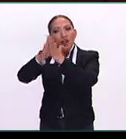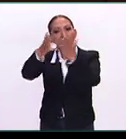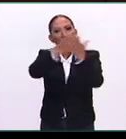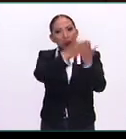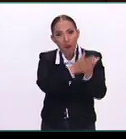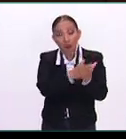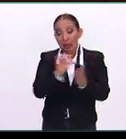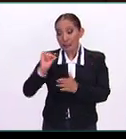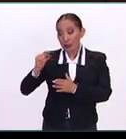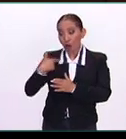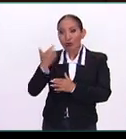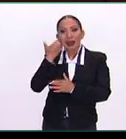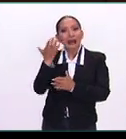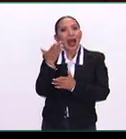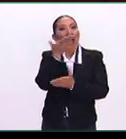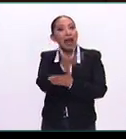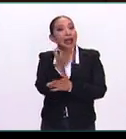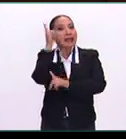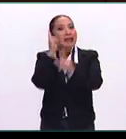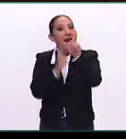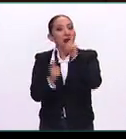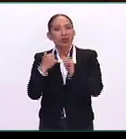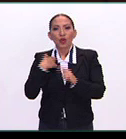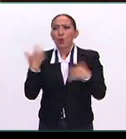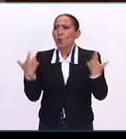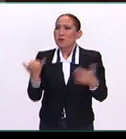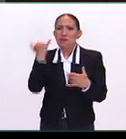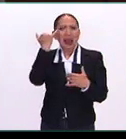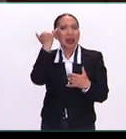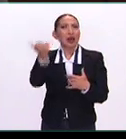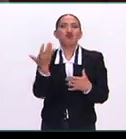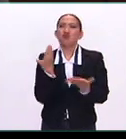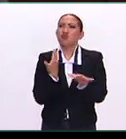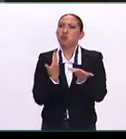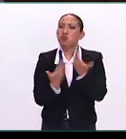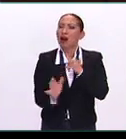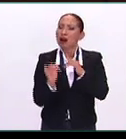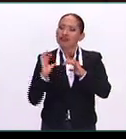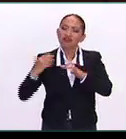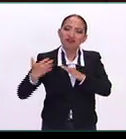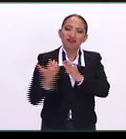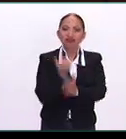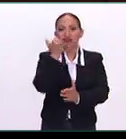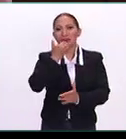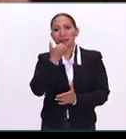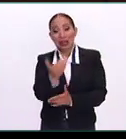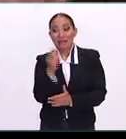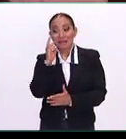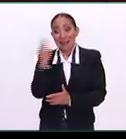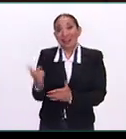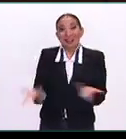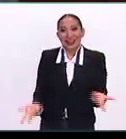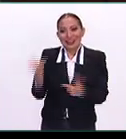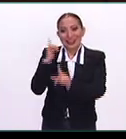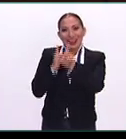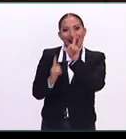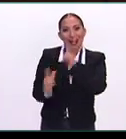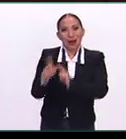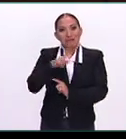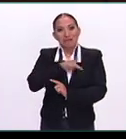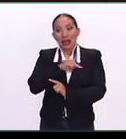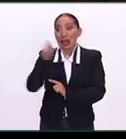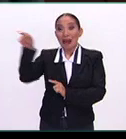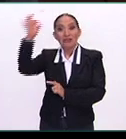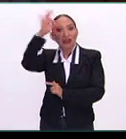Hace tiempo lo querían publicar en griego y yo dije, eso sí es dar machetazo a caballo de espadas, ¿verdad? Figúrese usted, a la cuna